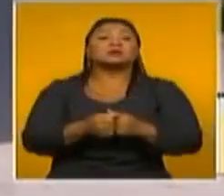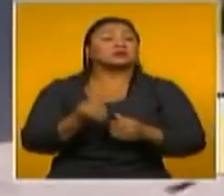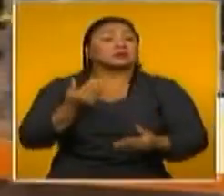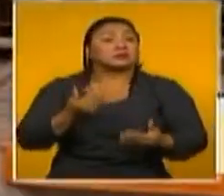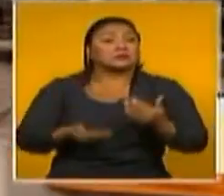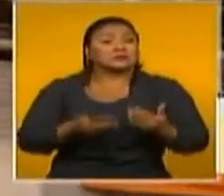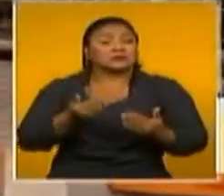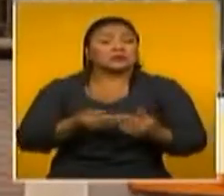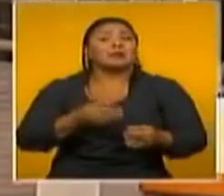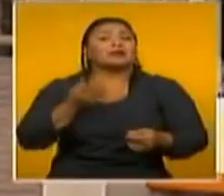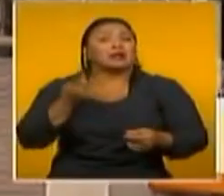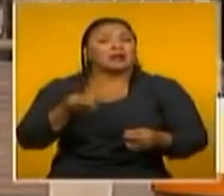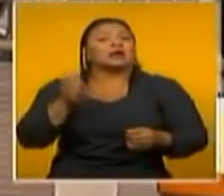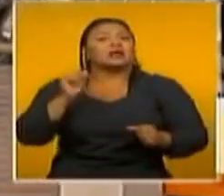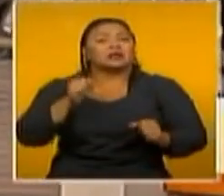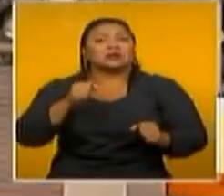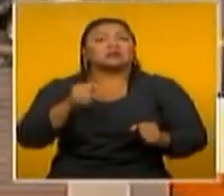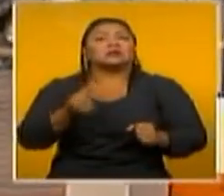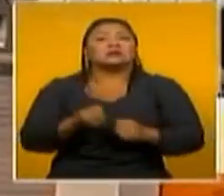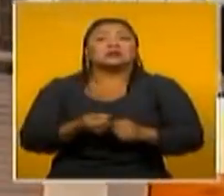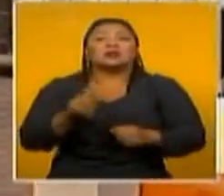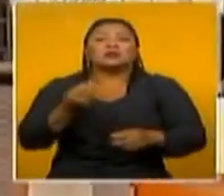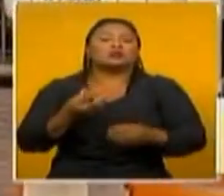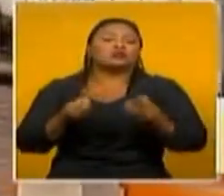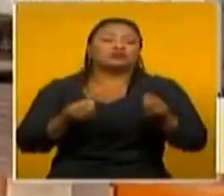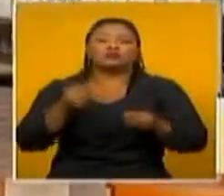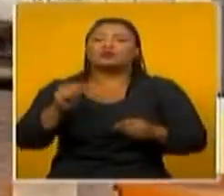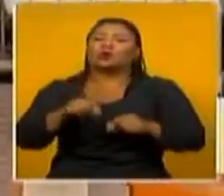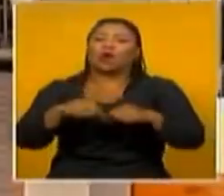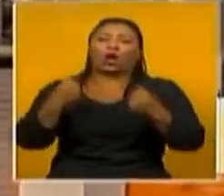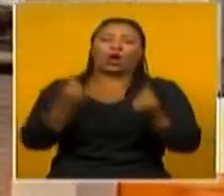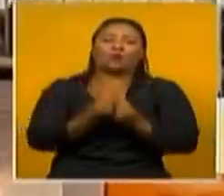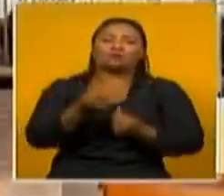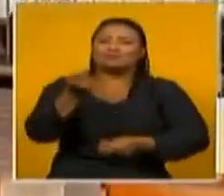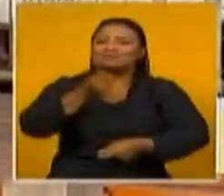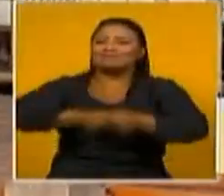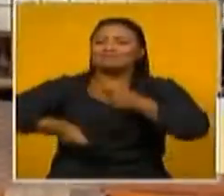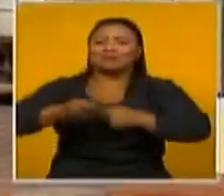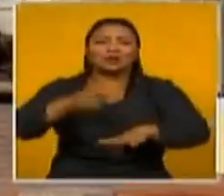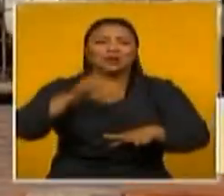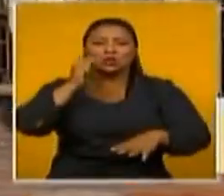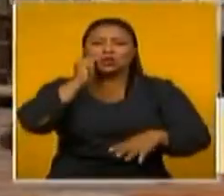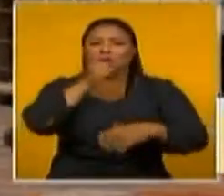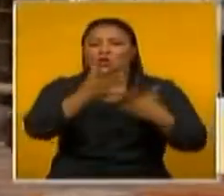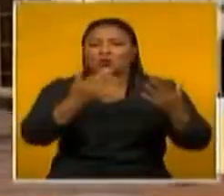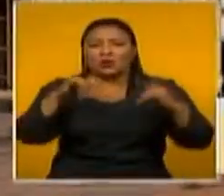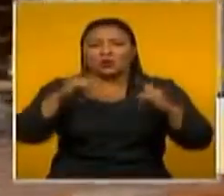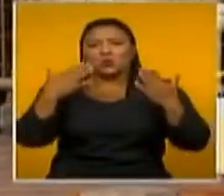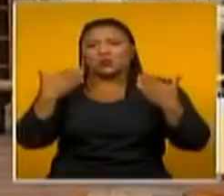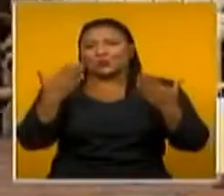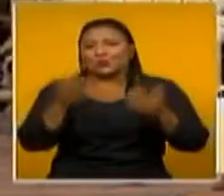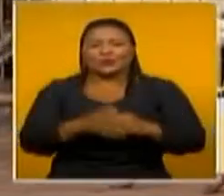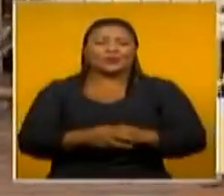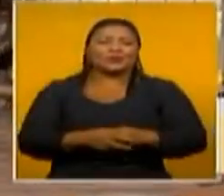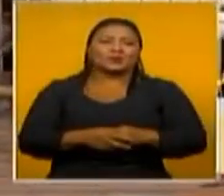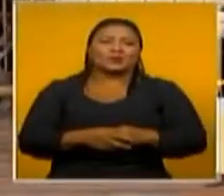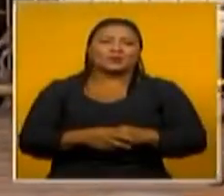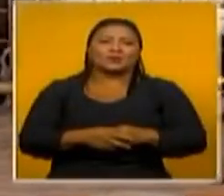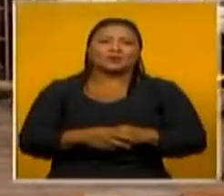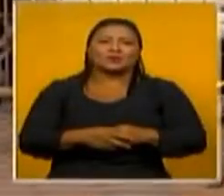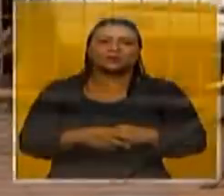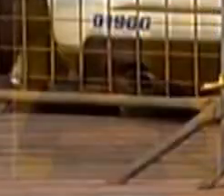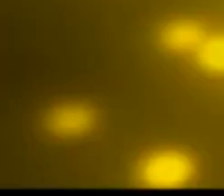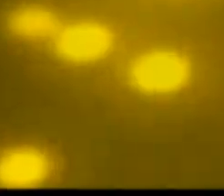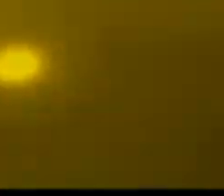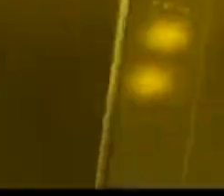presume que ella es apenas un eslabón en una de tantas cadenas de microtráfico que opera en Guayaquil. Cristian Arias, Noticiero